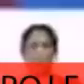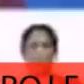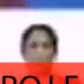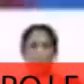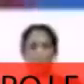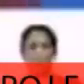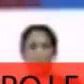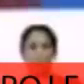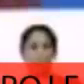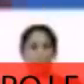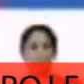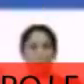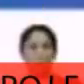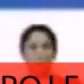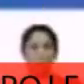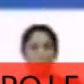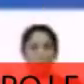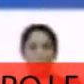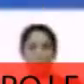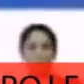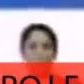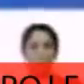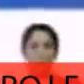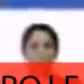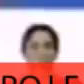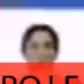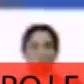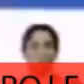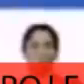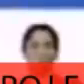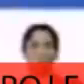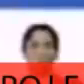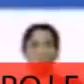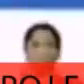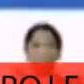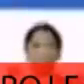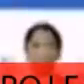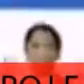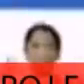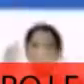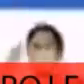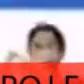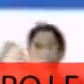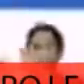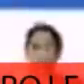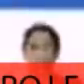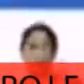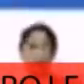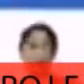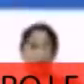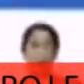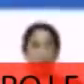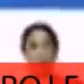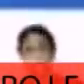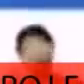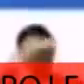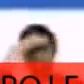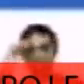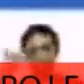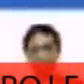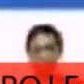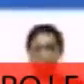ganar una nueva reinstitucionalización de la tiranía, abrirse cada uno de estos campos, y junto con eso, al